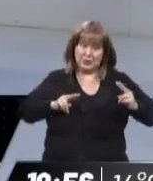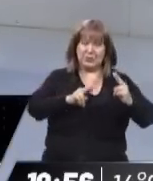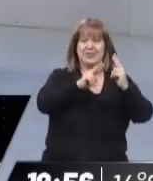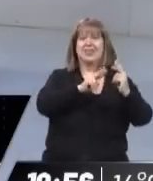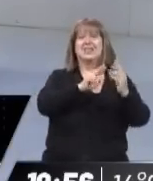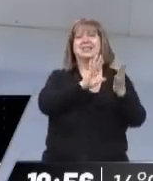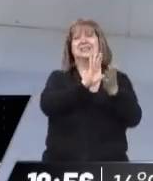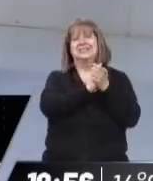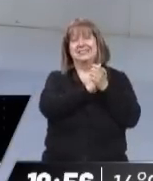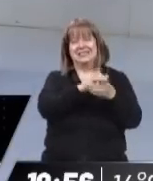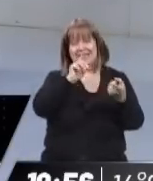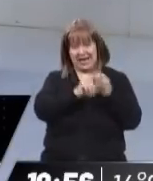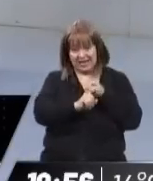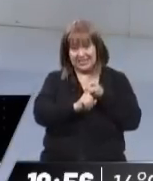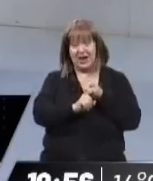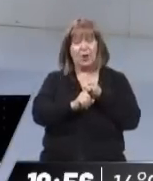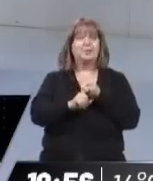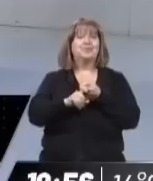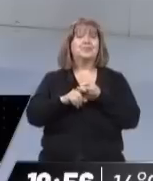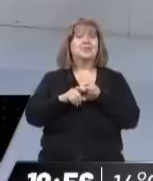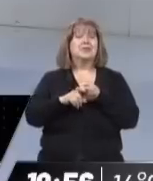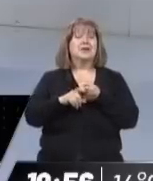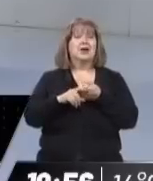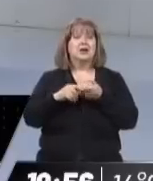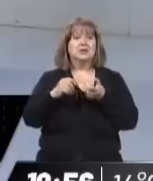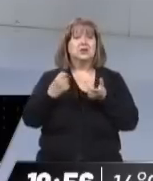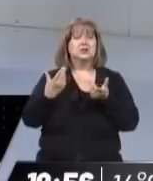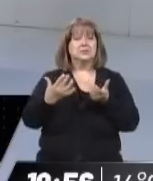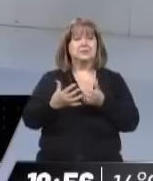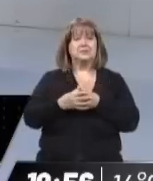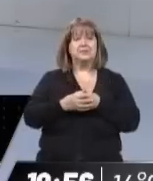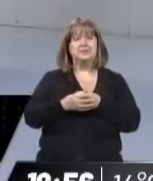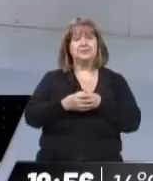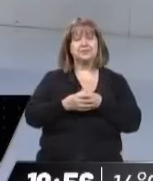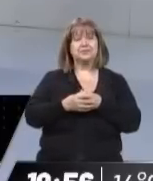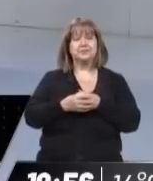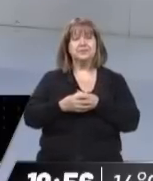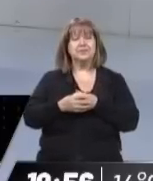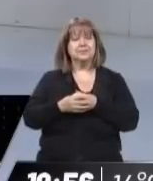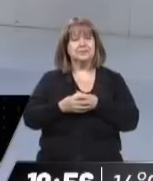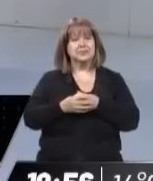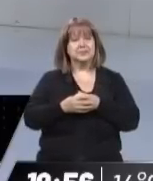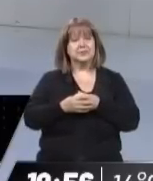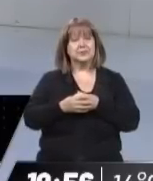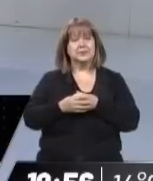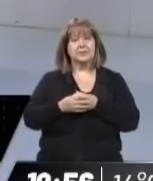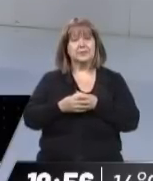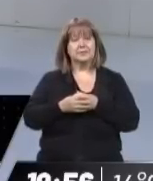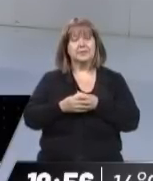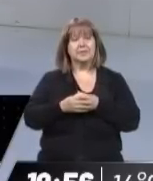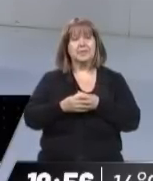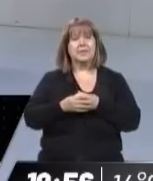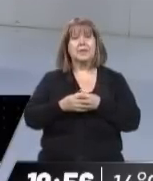Y se cuidaba mucho, nos decía recién el hermano y Don Torres cuando grababa el video. Que el Marciano le dijo, lo grabamos, pero banquemos que pase un poquito el mambo este. Claro,